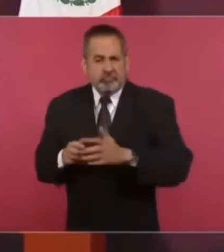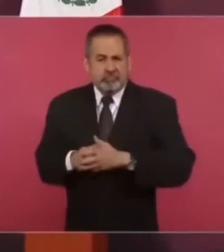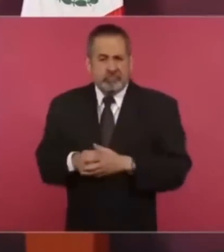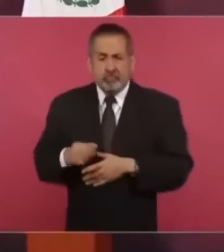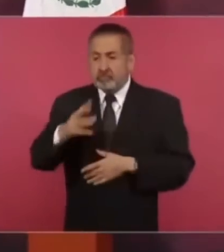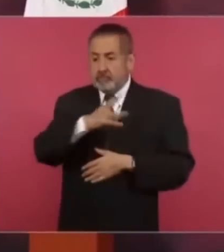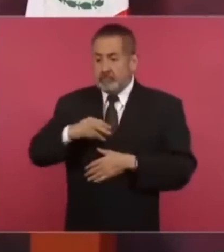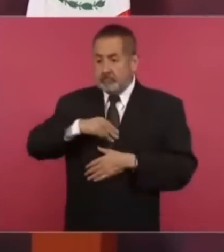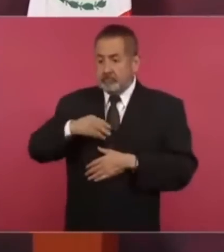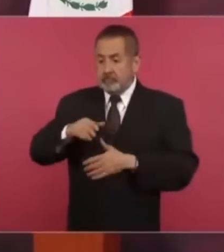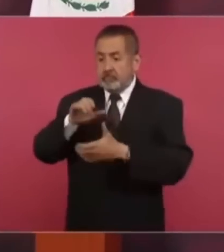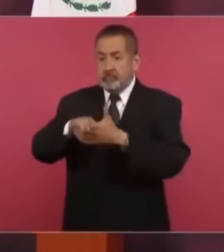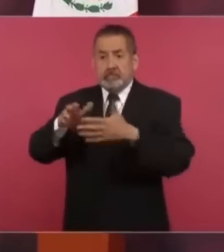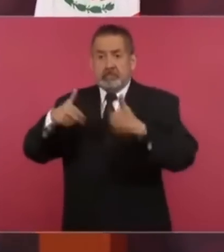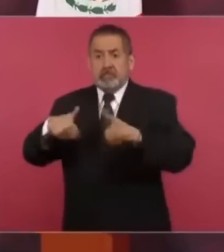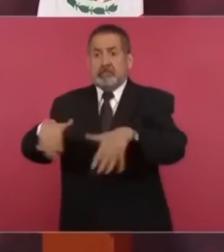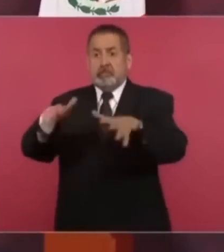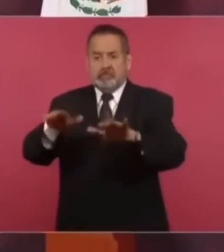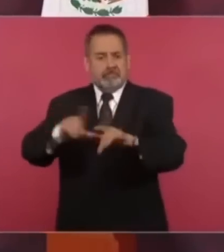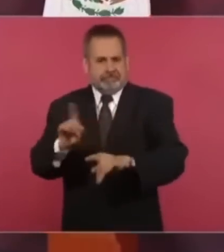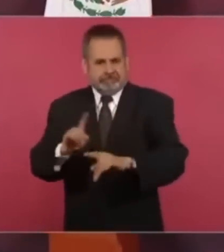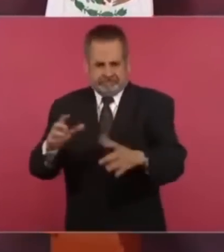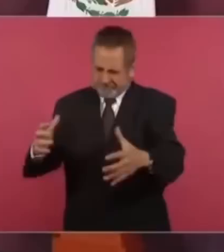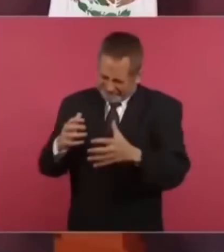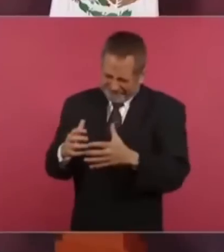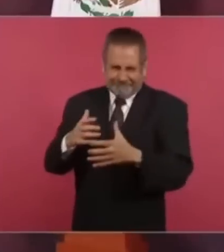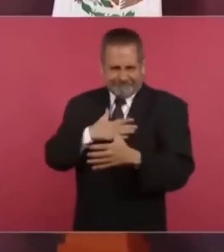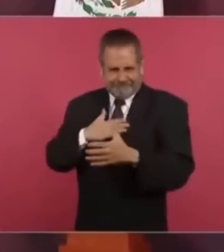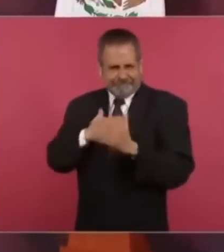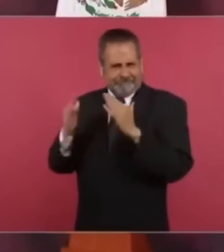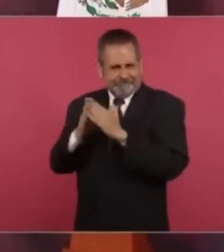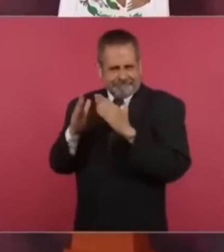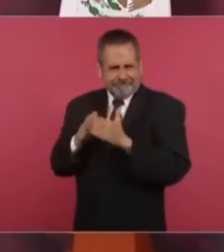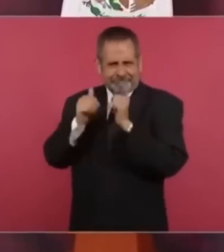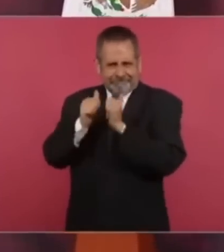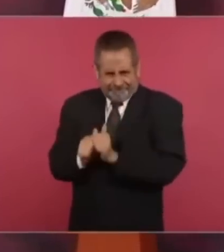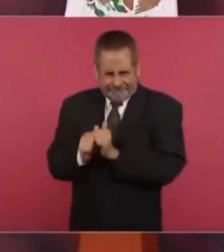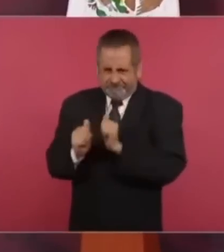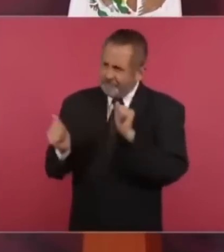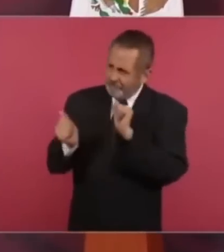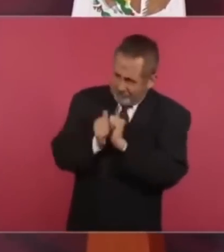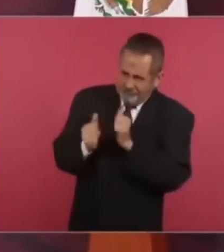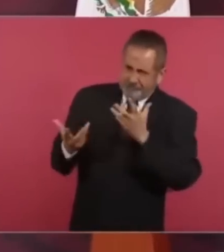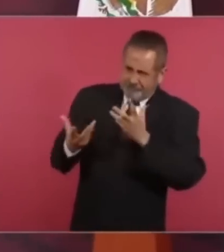queremos que nuestros hijos se vayan de la casa.